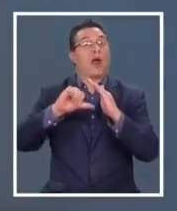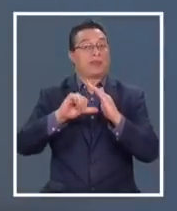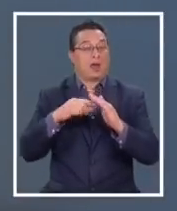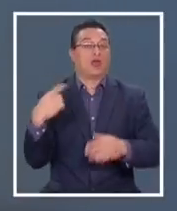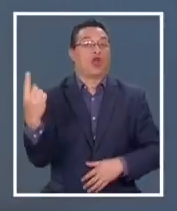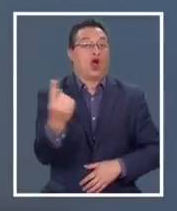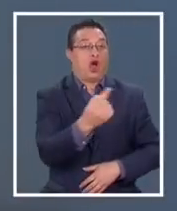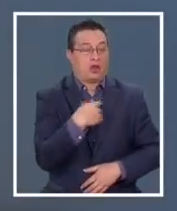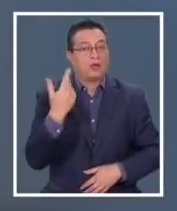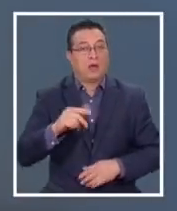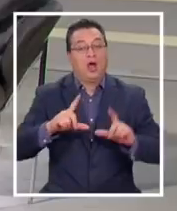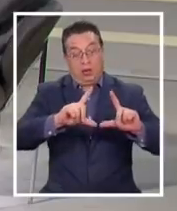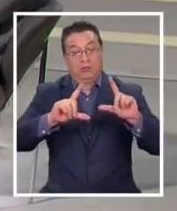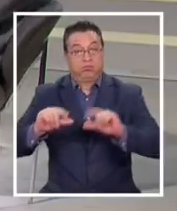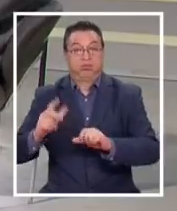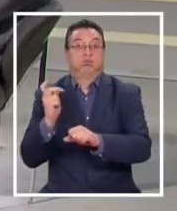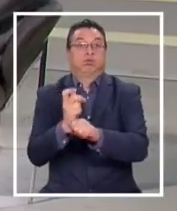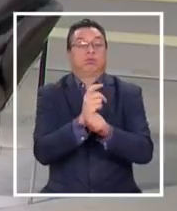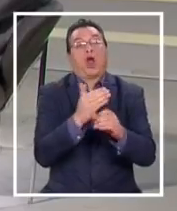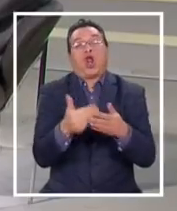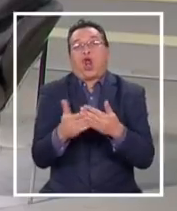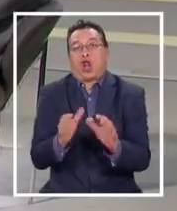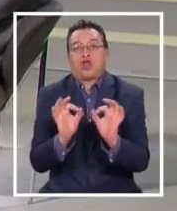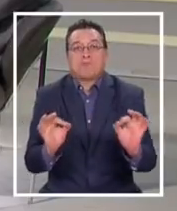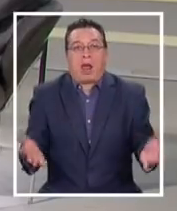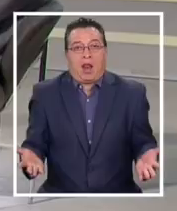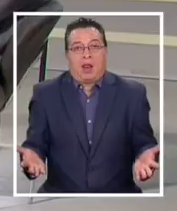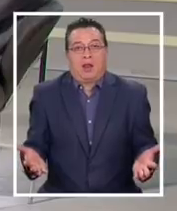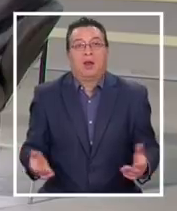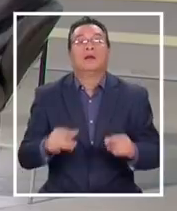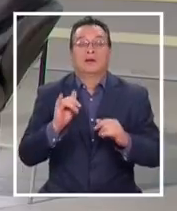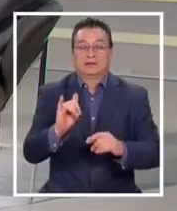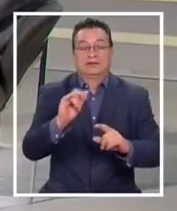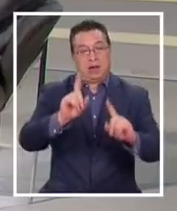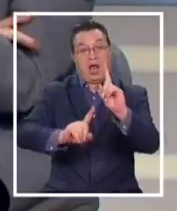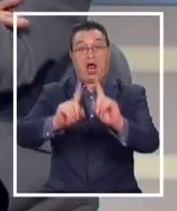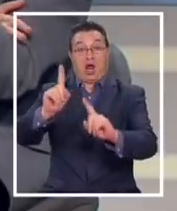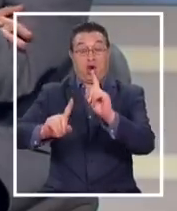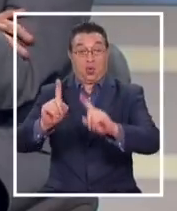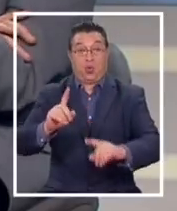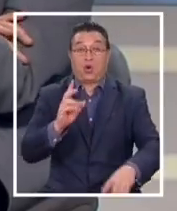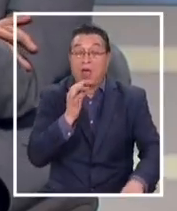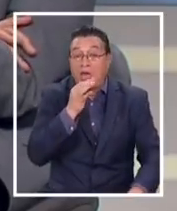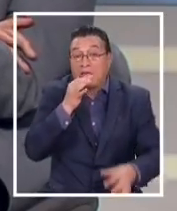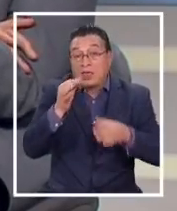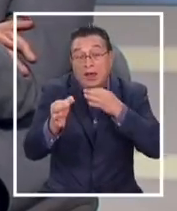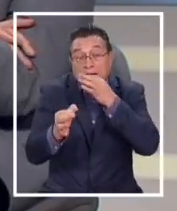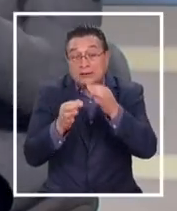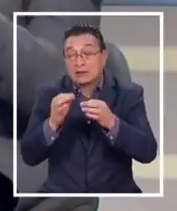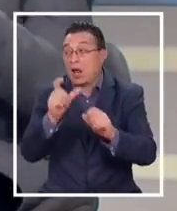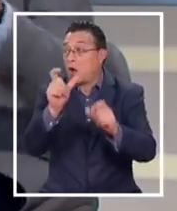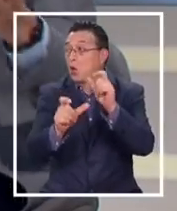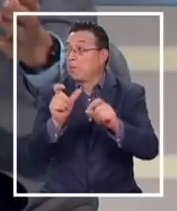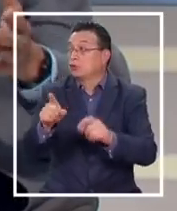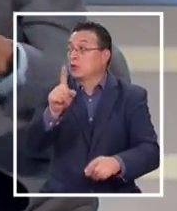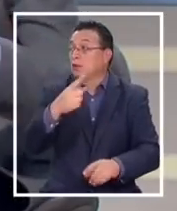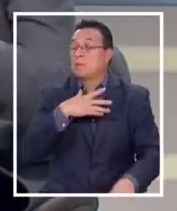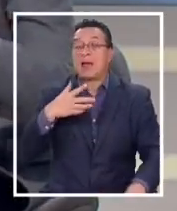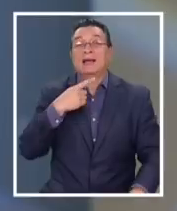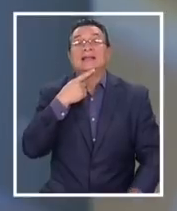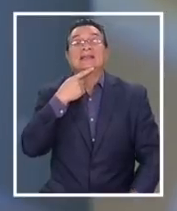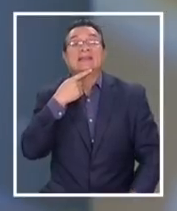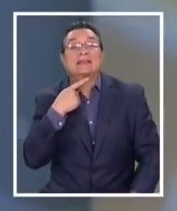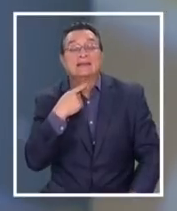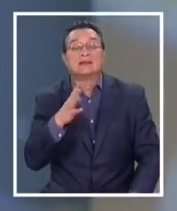tanto no es raro que disminuyan. De hecho, algunos por dicen, eso hablé de la NUSC. De hecho, algunos dicen que a algunas personas les interesa